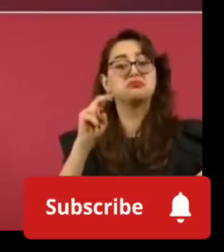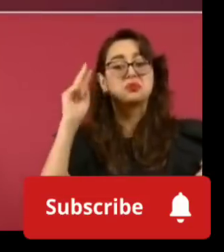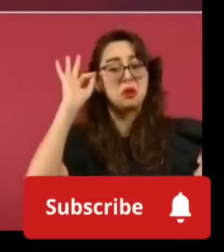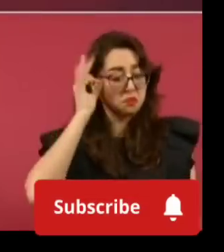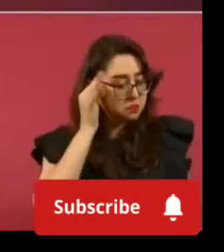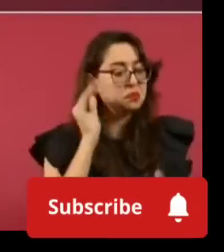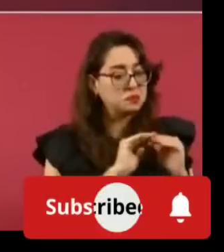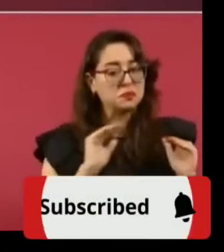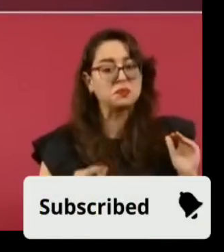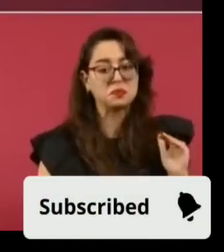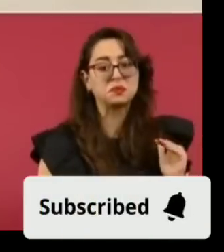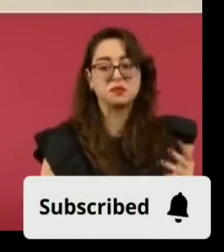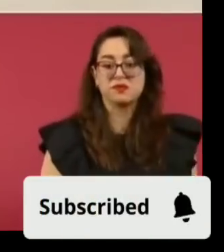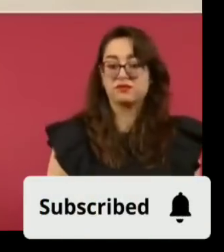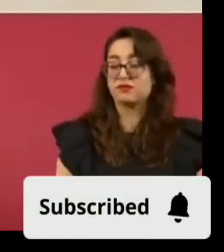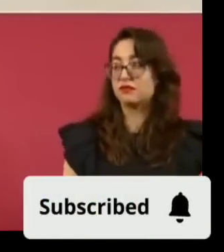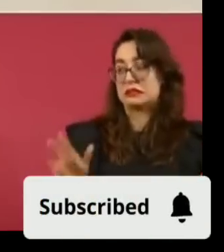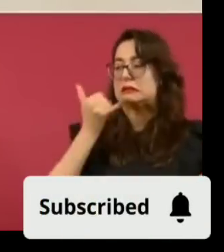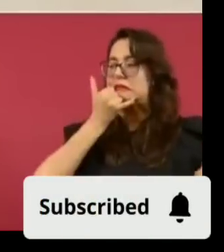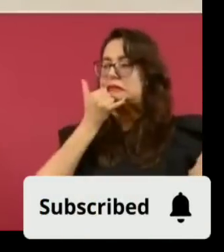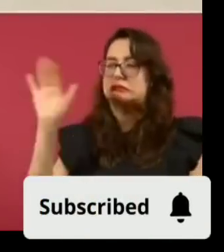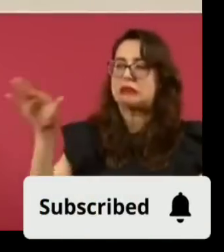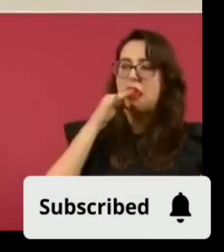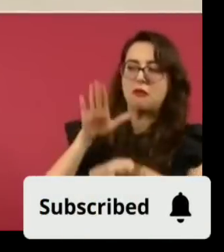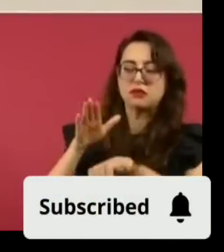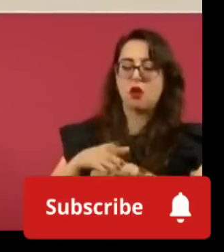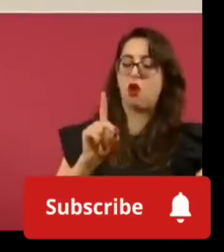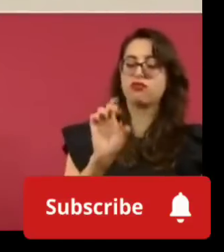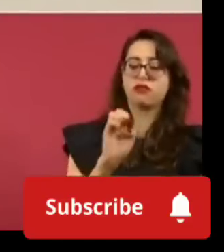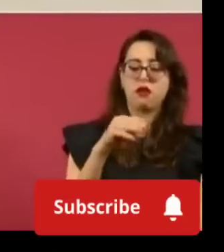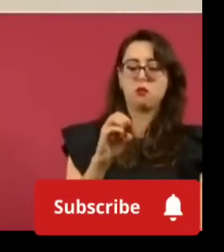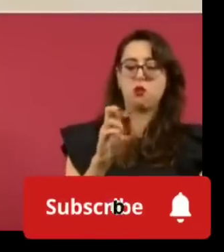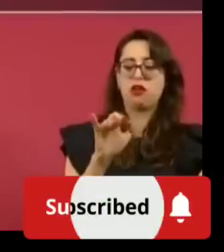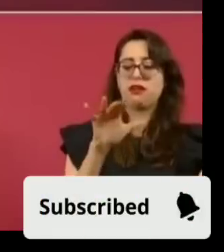Eso es la oligarquía. La democracia es el poder del pueblo.